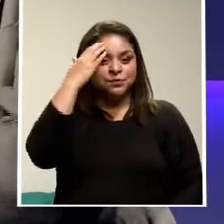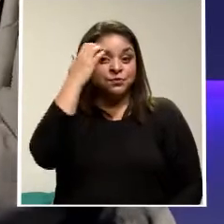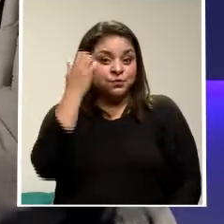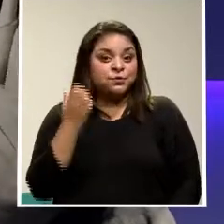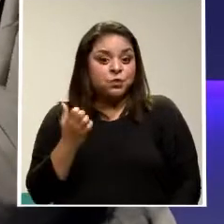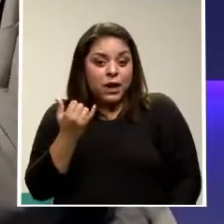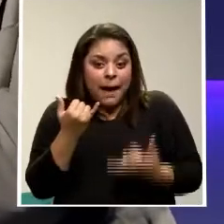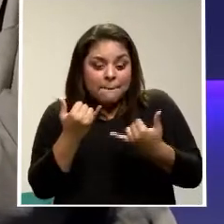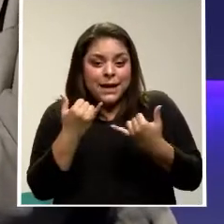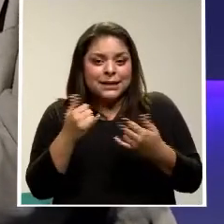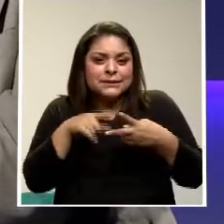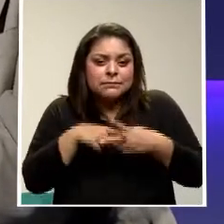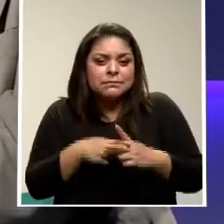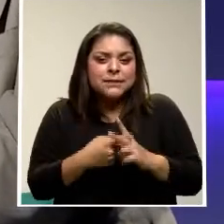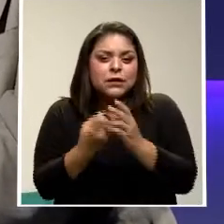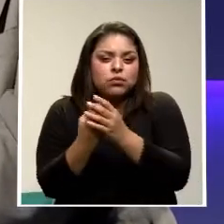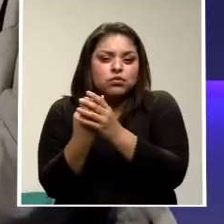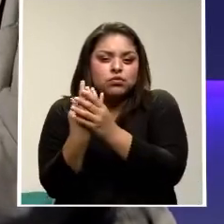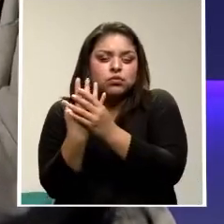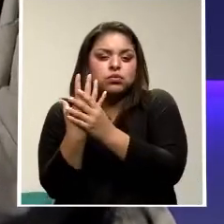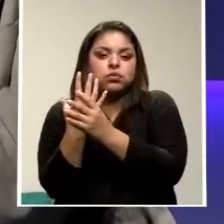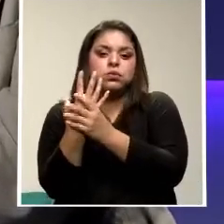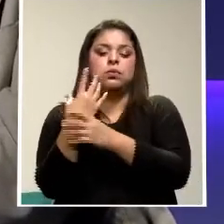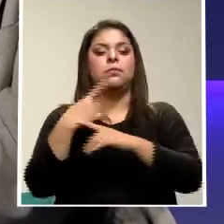que está apenas emergiendo en ese momento.